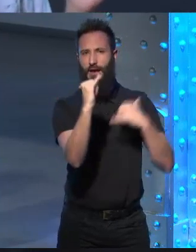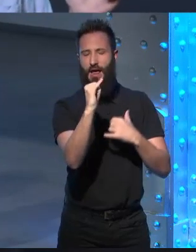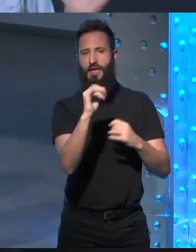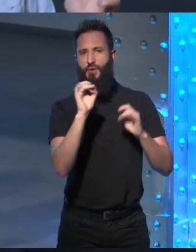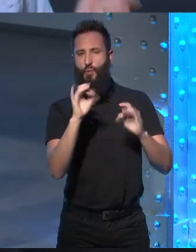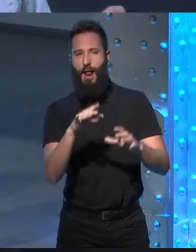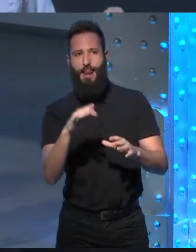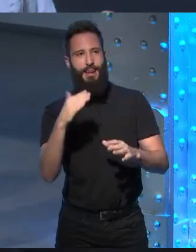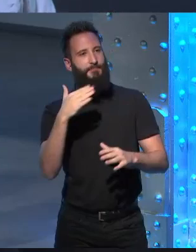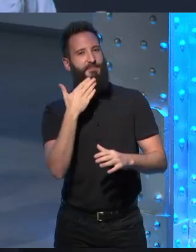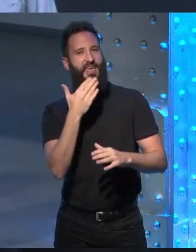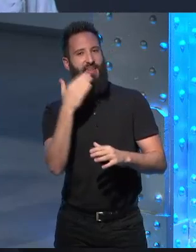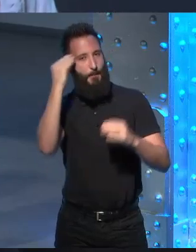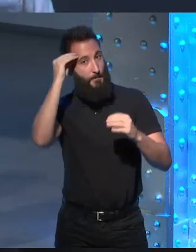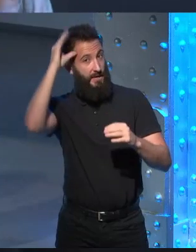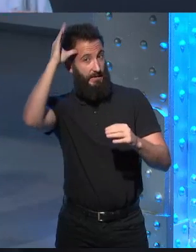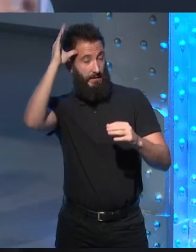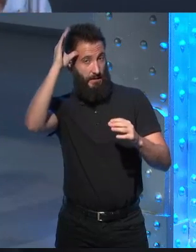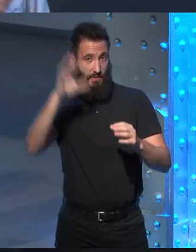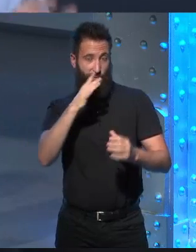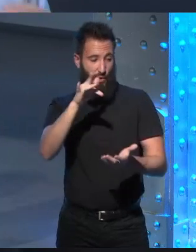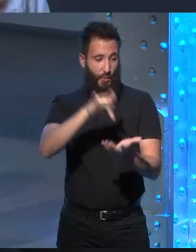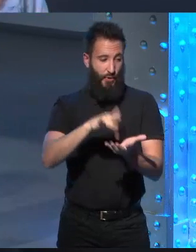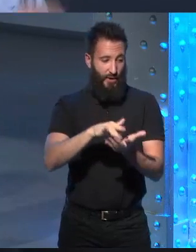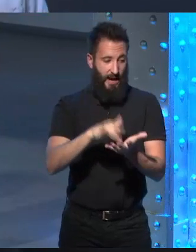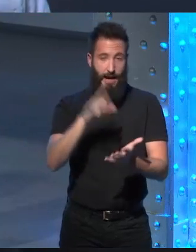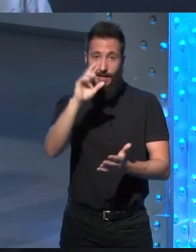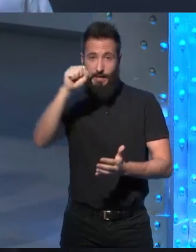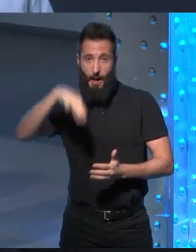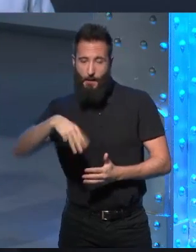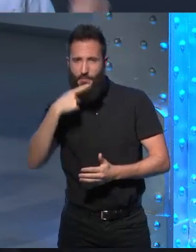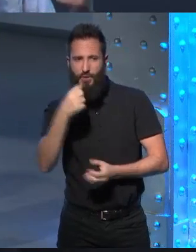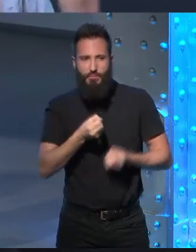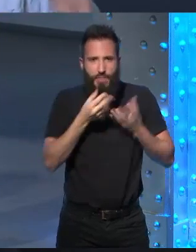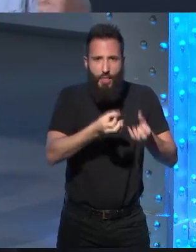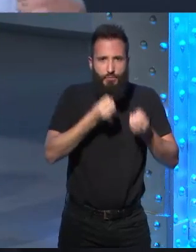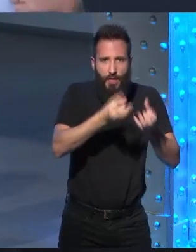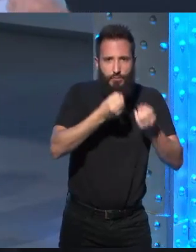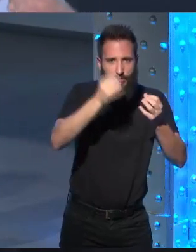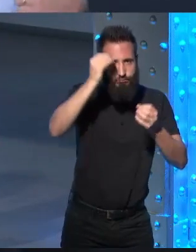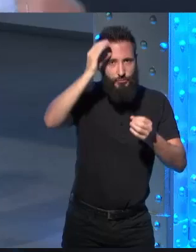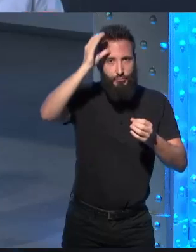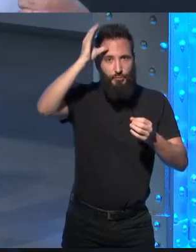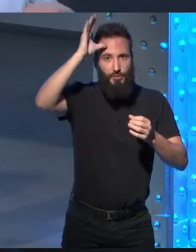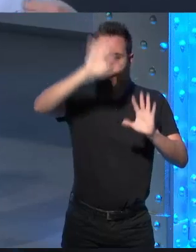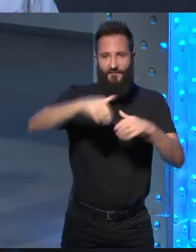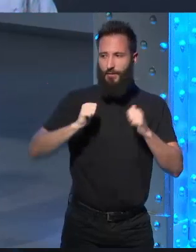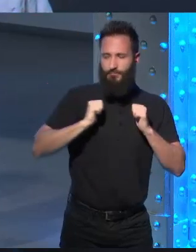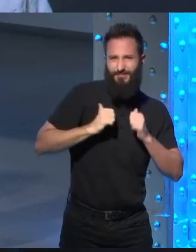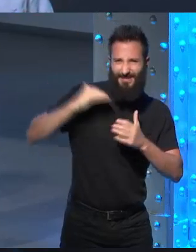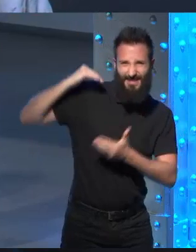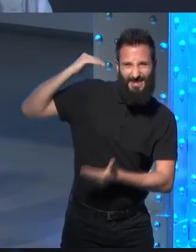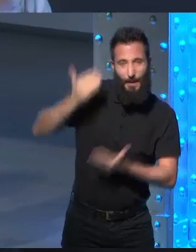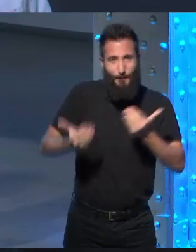RAM mental que según vas tirándole datos se va sobrecargando y se va haciendo como una mochila cada vez más pesada